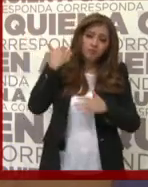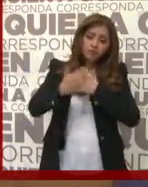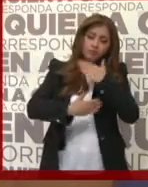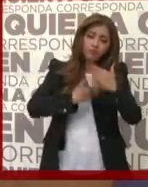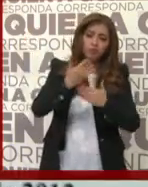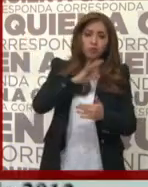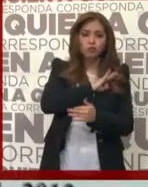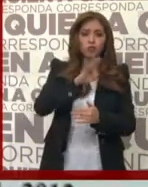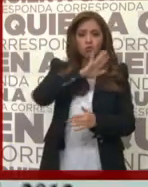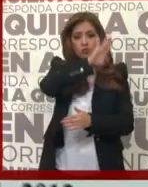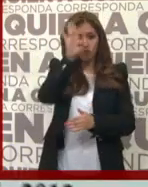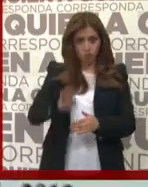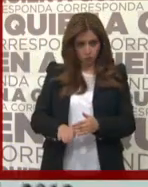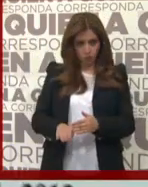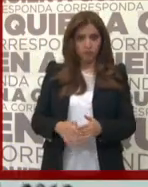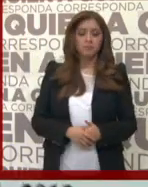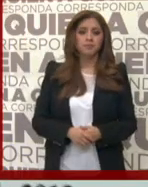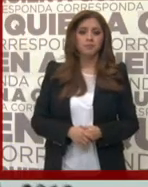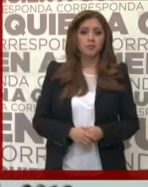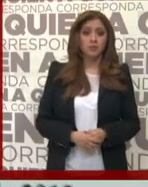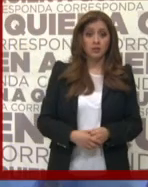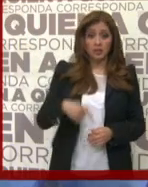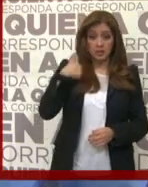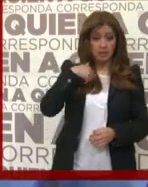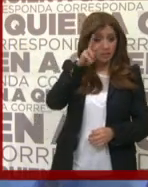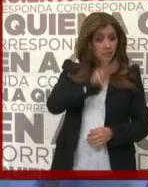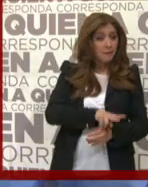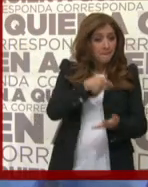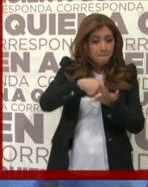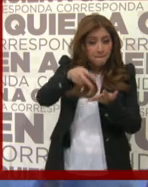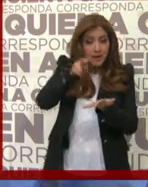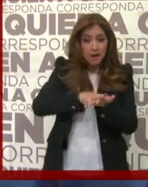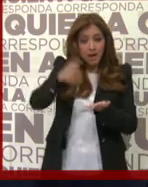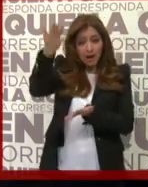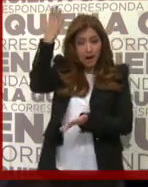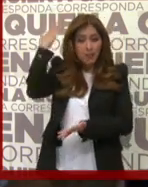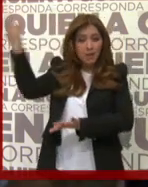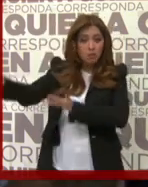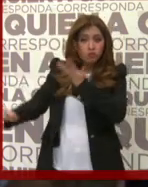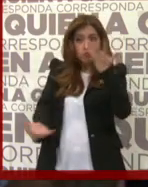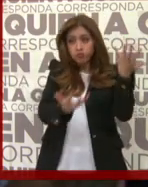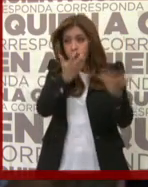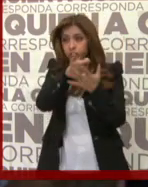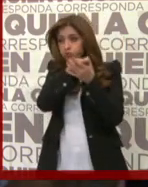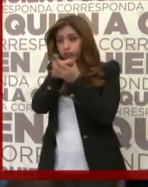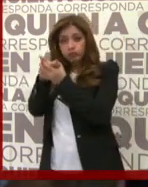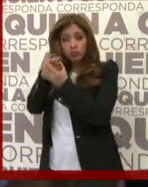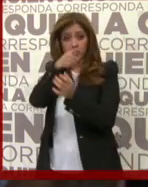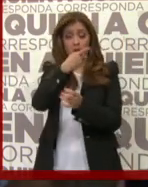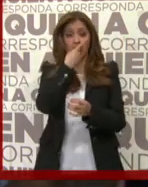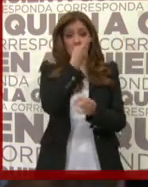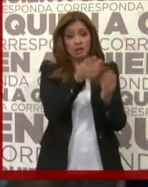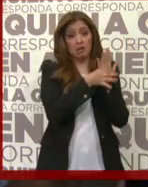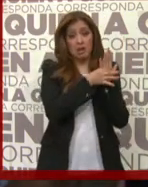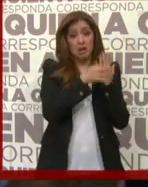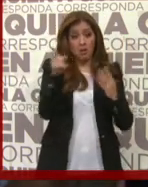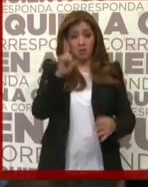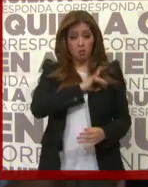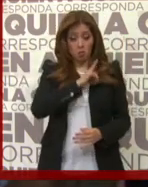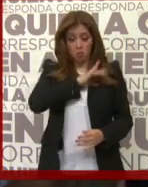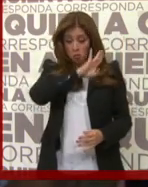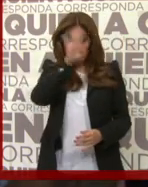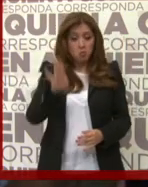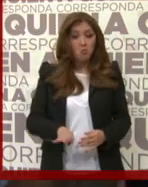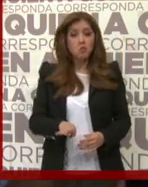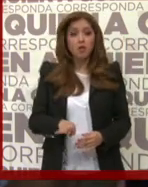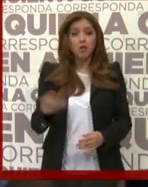y mortal. Ha enfrentado a la muerte con la misma valentía que lo hacía en los siniestros. Dice que no le tiene miedo a la muerte porque siempre ha